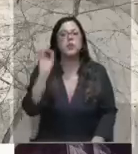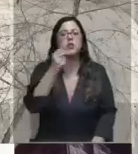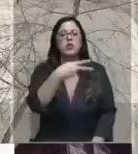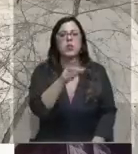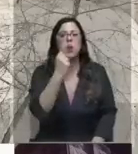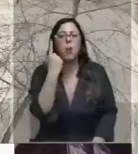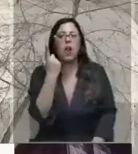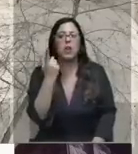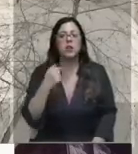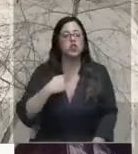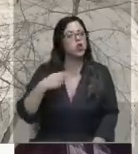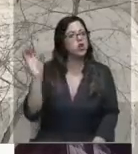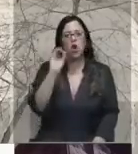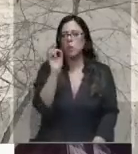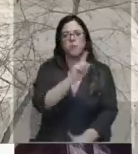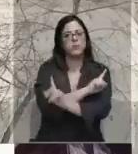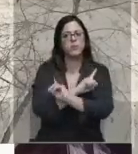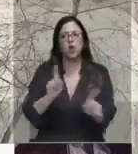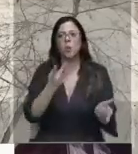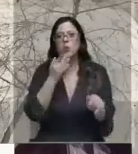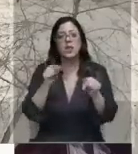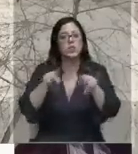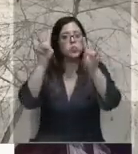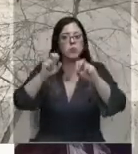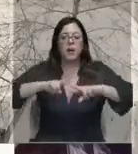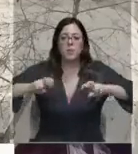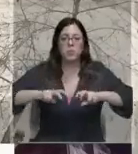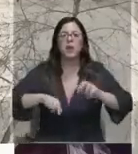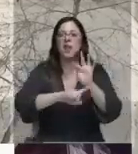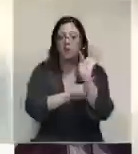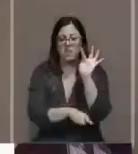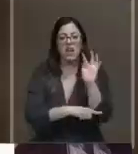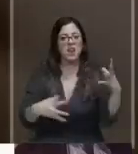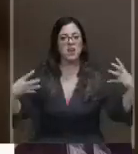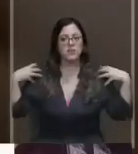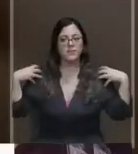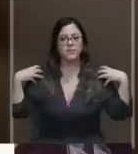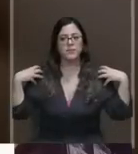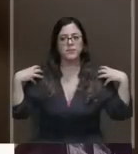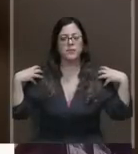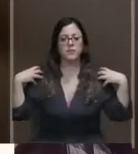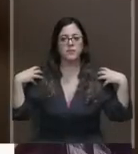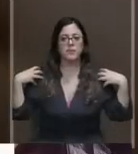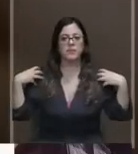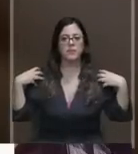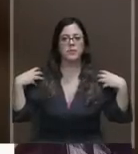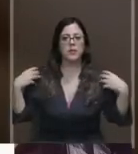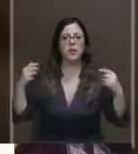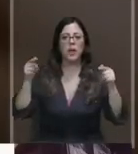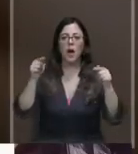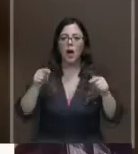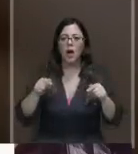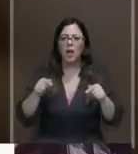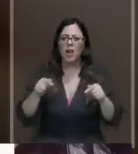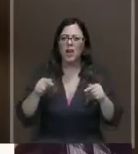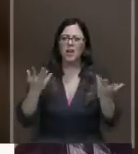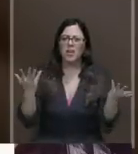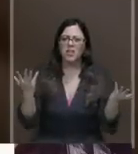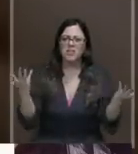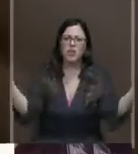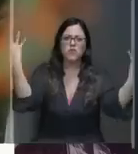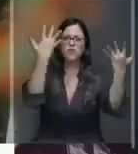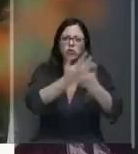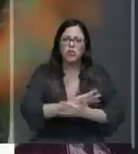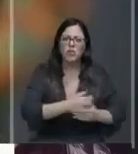voy a opinar sobre la materia porque es un tema que va a investigar en su momento la fiscalía. Llama la atención las versiones encontradas entre